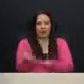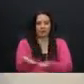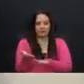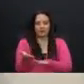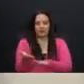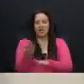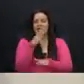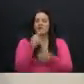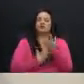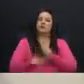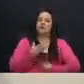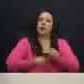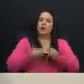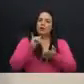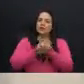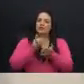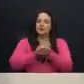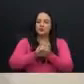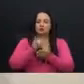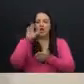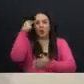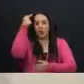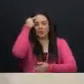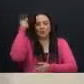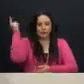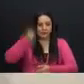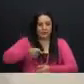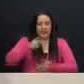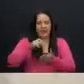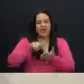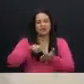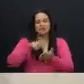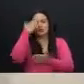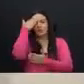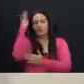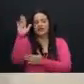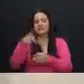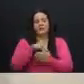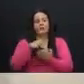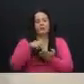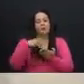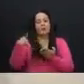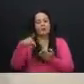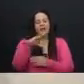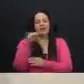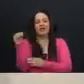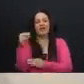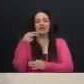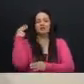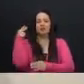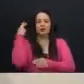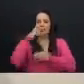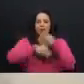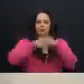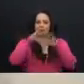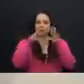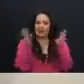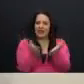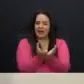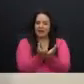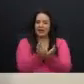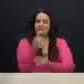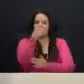demasiado en esos regímenes dictatoriales y eso es ignorancia pura de la historia mundial. Y es una falta de respeto para con Costa Rica,